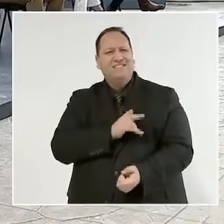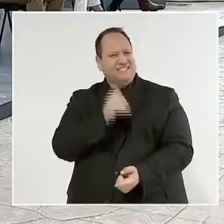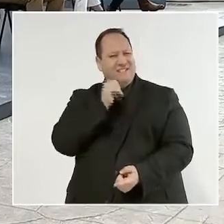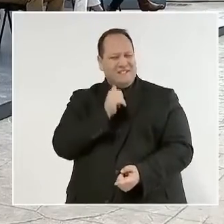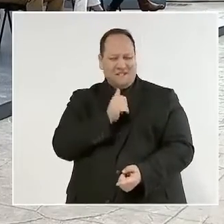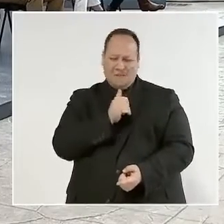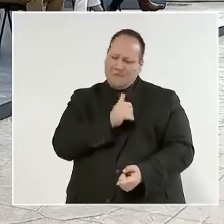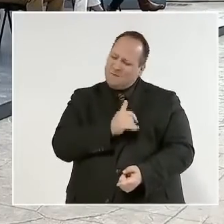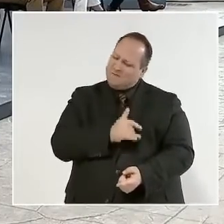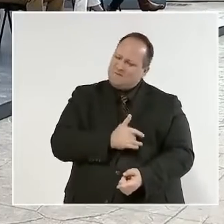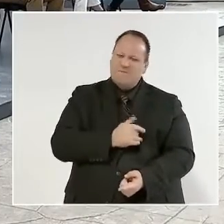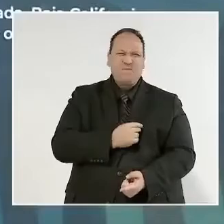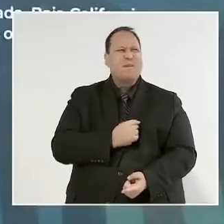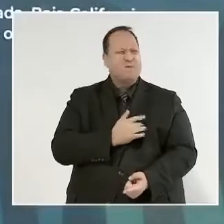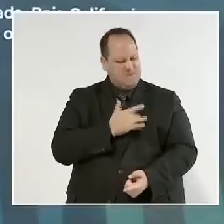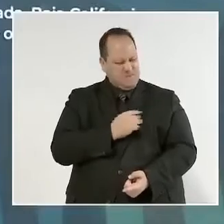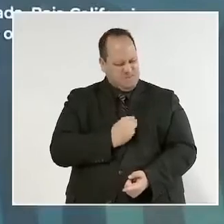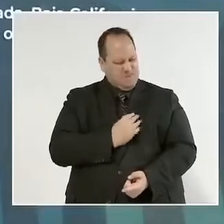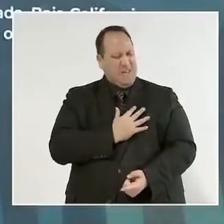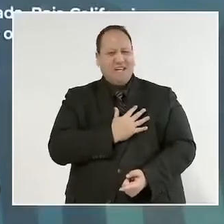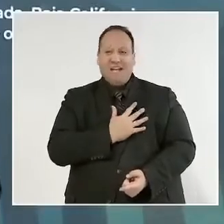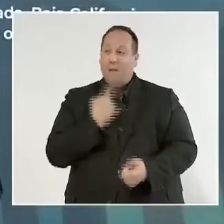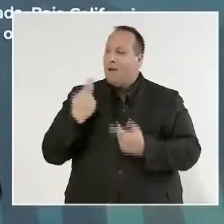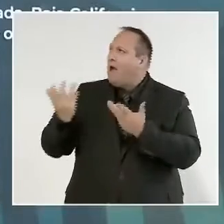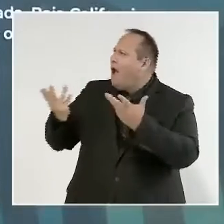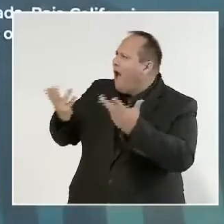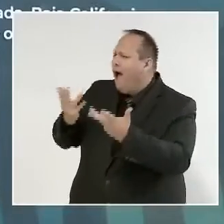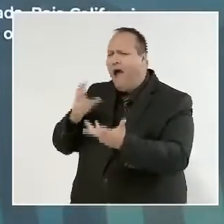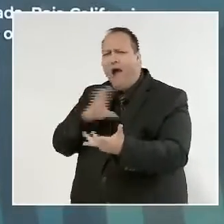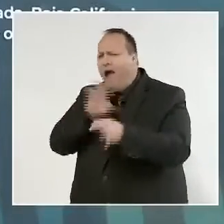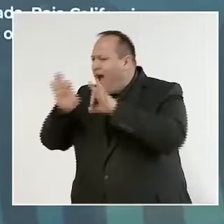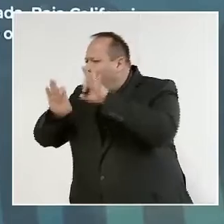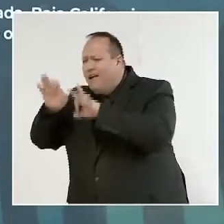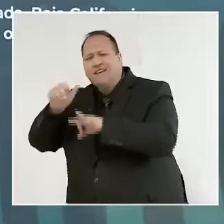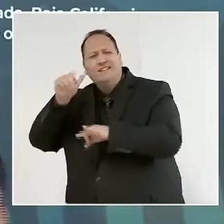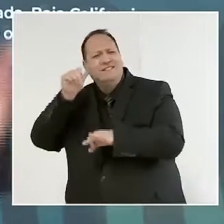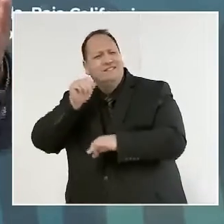un grato sabor de boca, porque la gente siempre fue muy receptora y muy cariñosa.